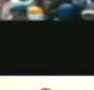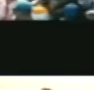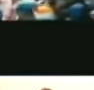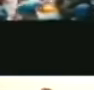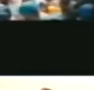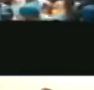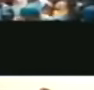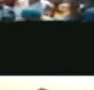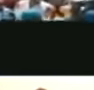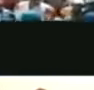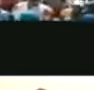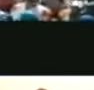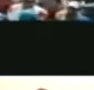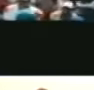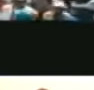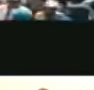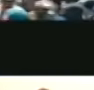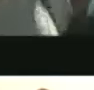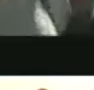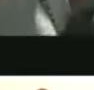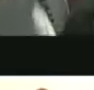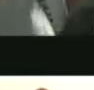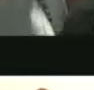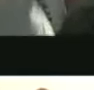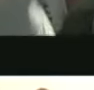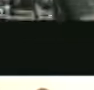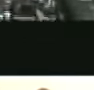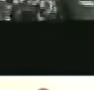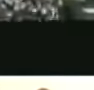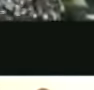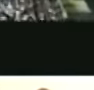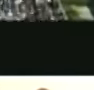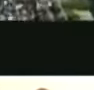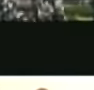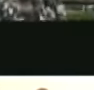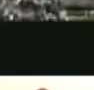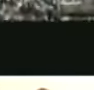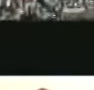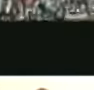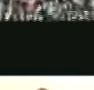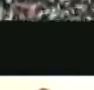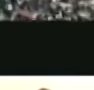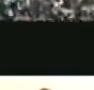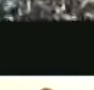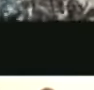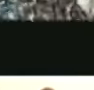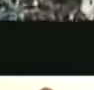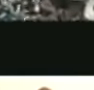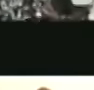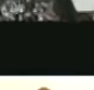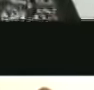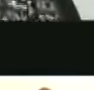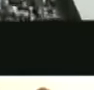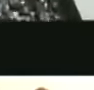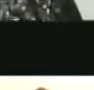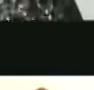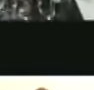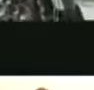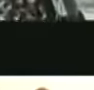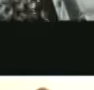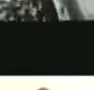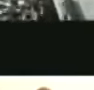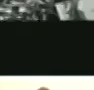los venezolanos habremos triunfado en esta lucha por la recuperación de nuestra Guayana Esequiba. Claro que